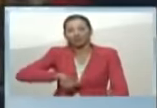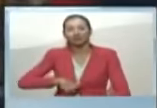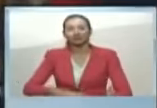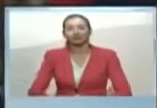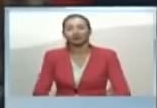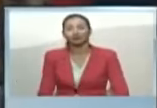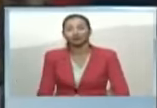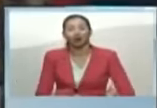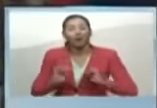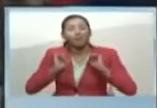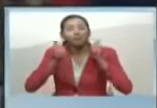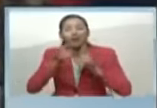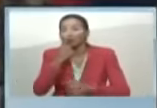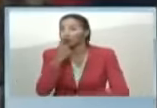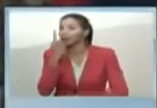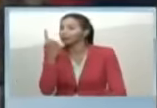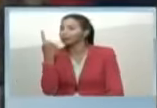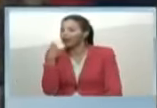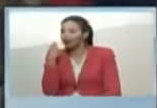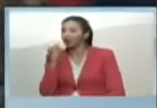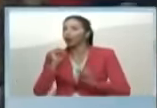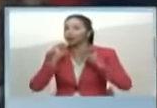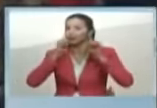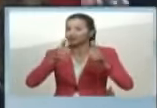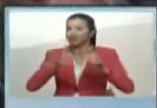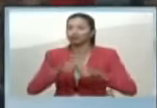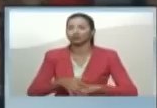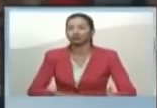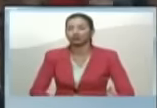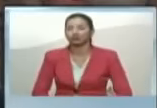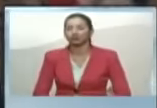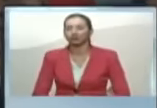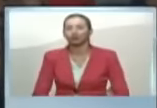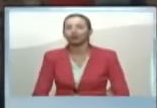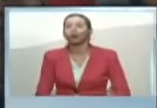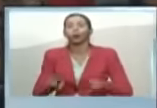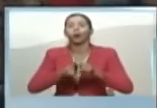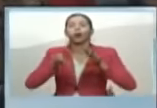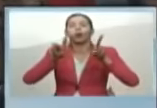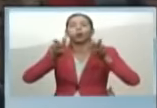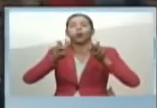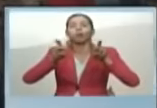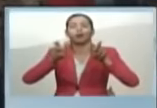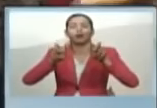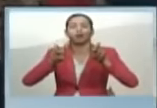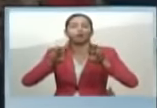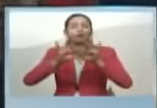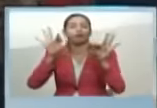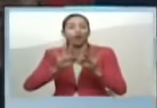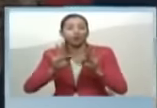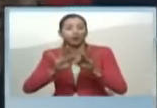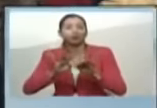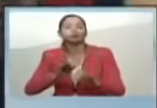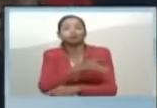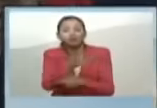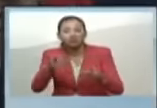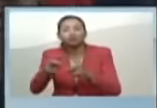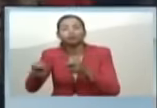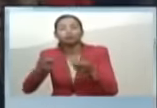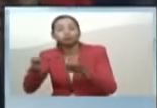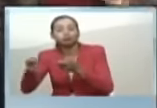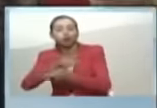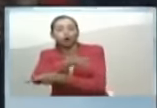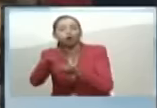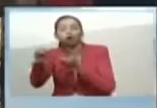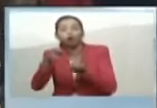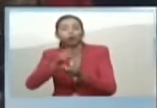comenzaron a nacer el año pasado como nuevas instancias del poder popular, y fue su responsabilidad la creación